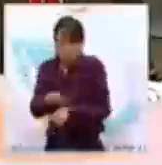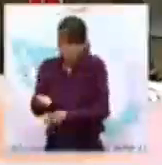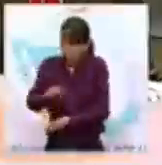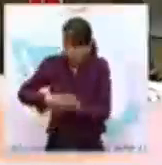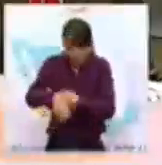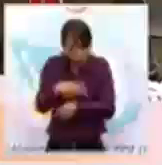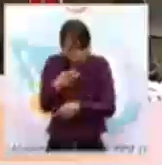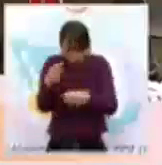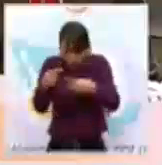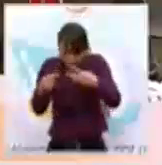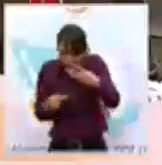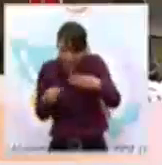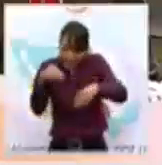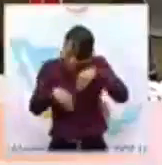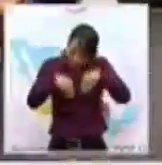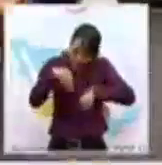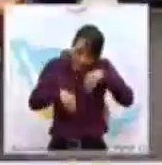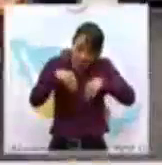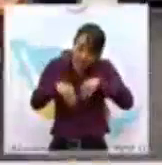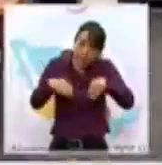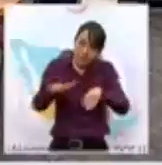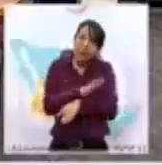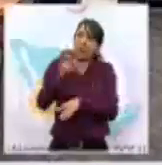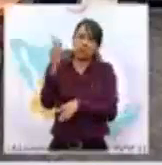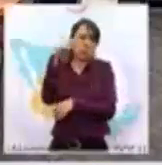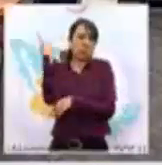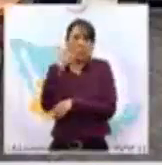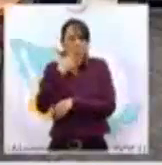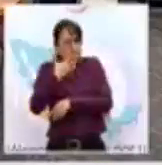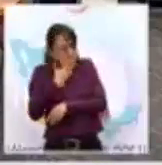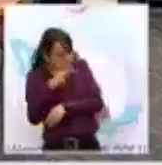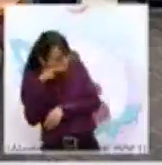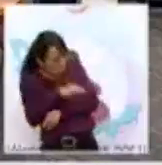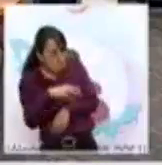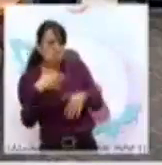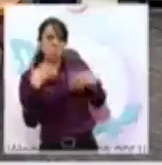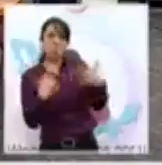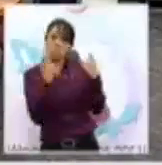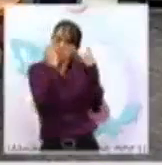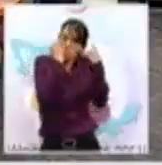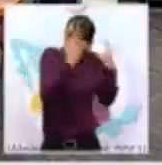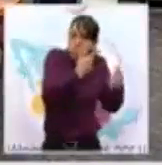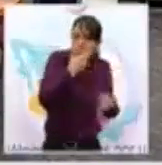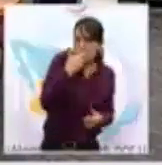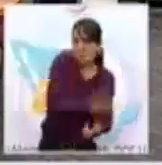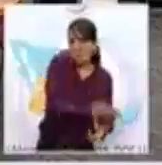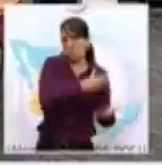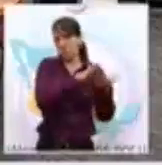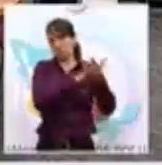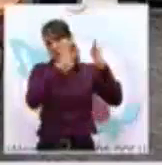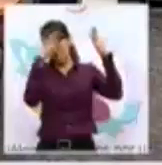lados, un programa que fue Oportunidades